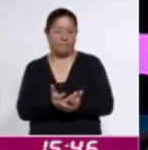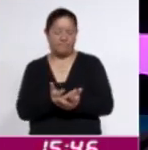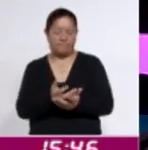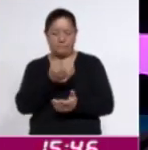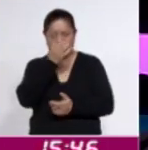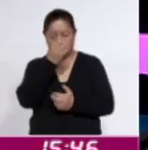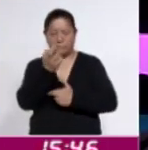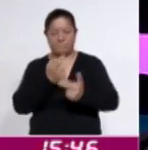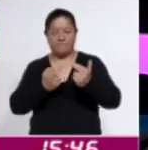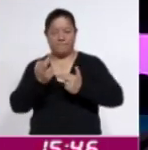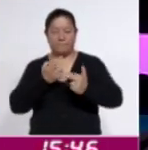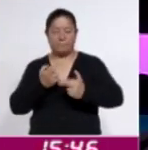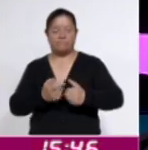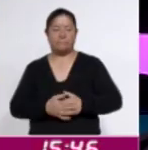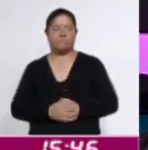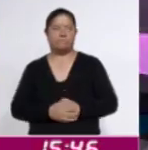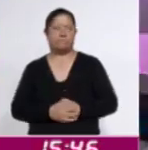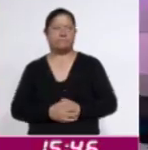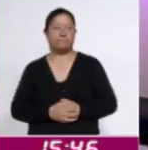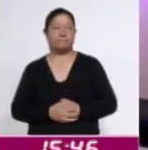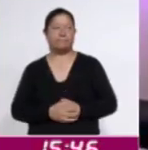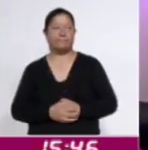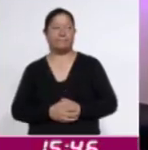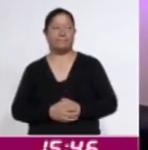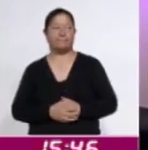corte. Volvemos.